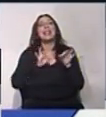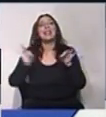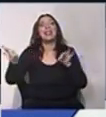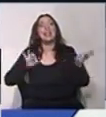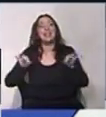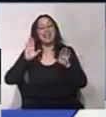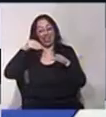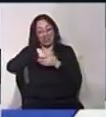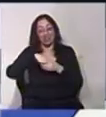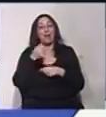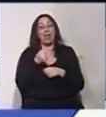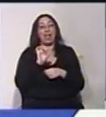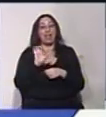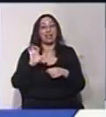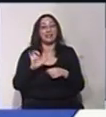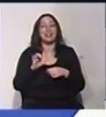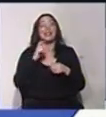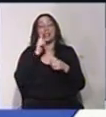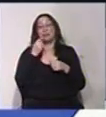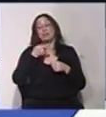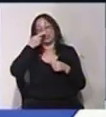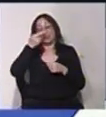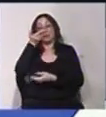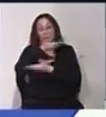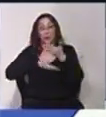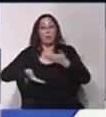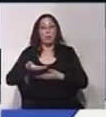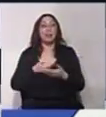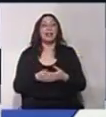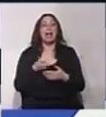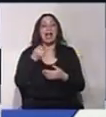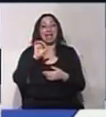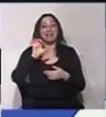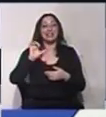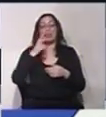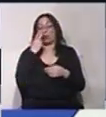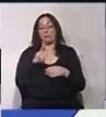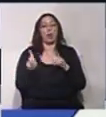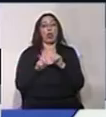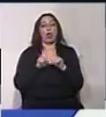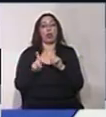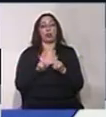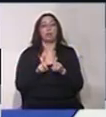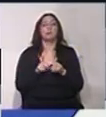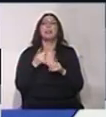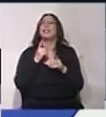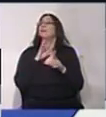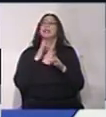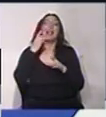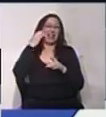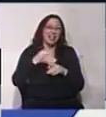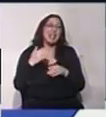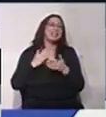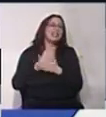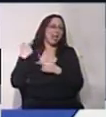de... Capaz que es interesante compartirlo. Hace desde el 2011, en realidad desde siempre,